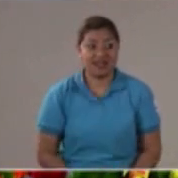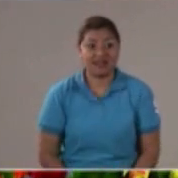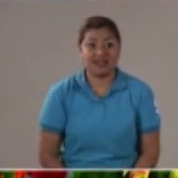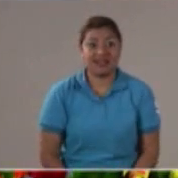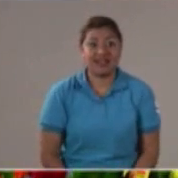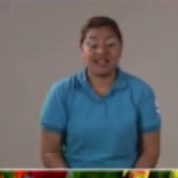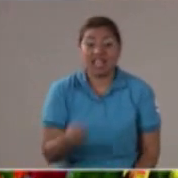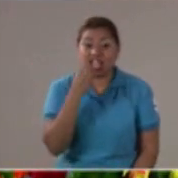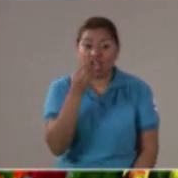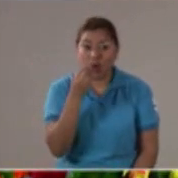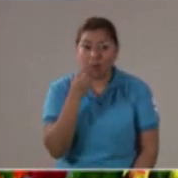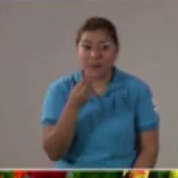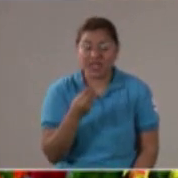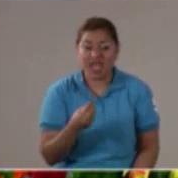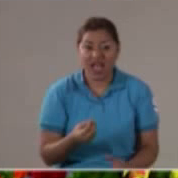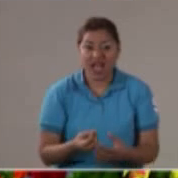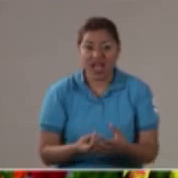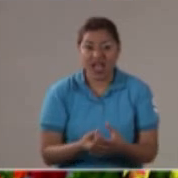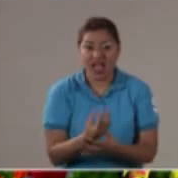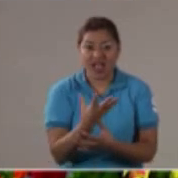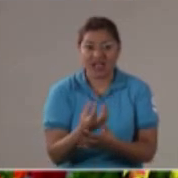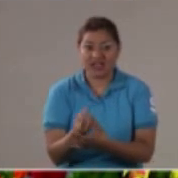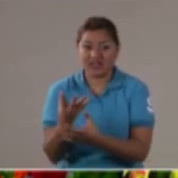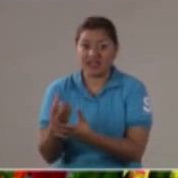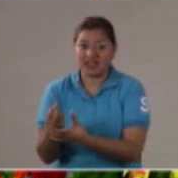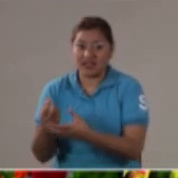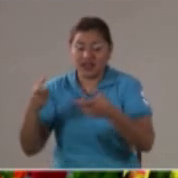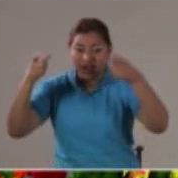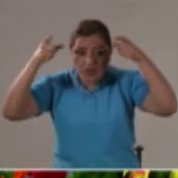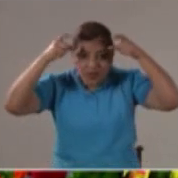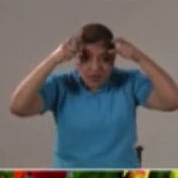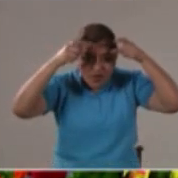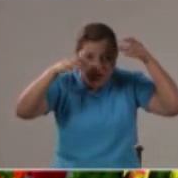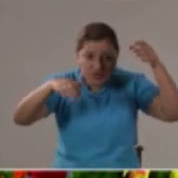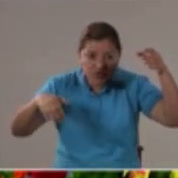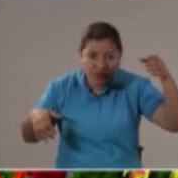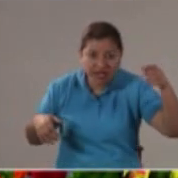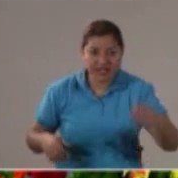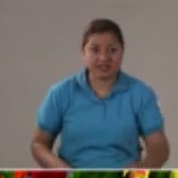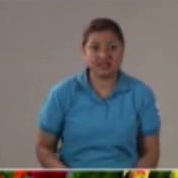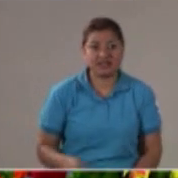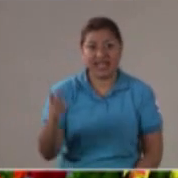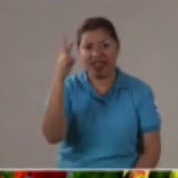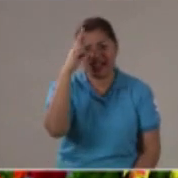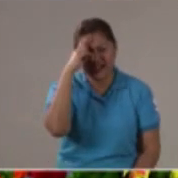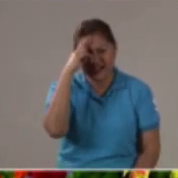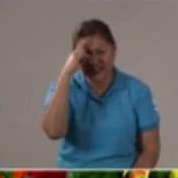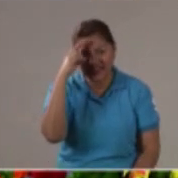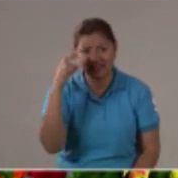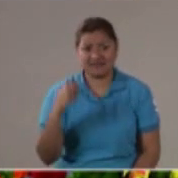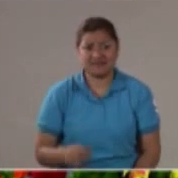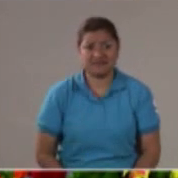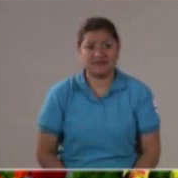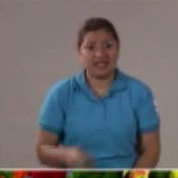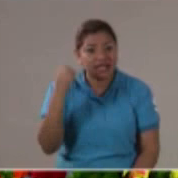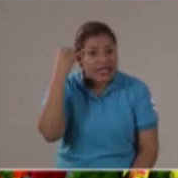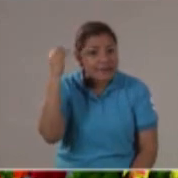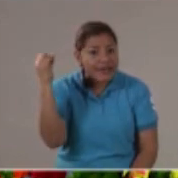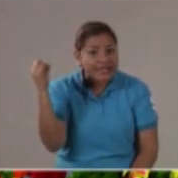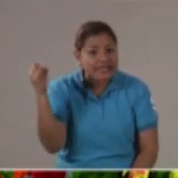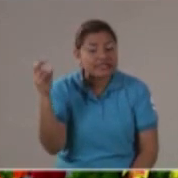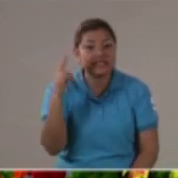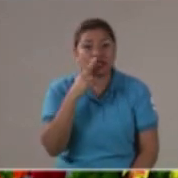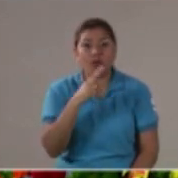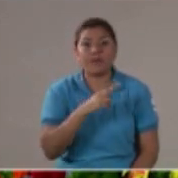Y comía hierba, como los bueyes. El rey, hermano. Imagínese qué